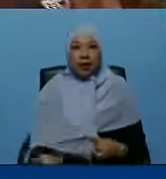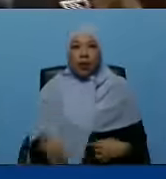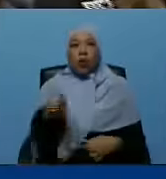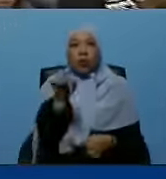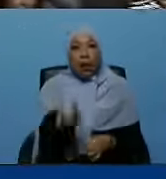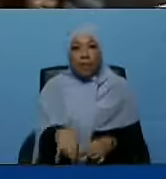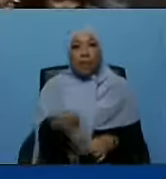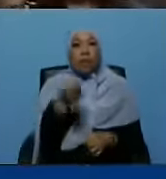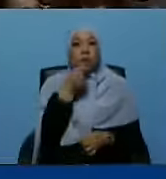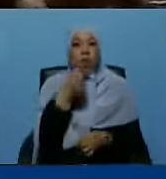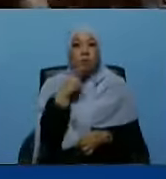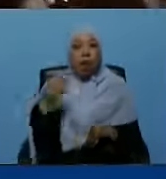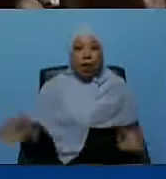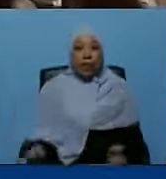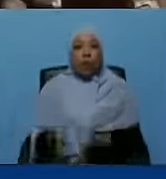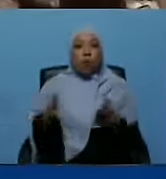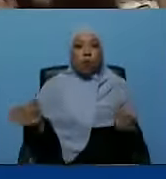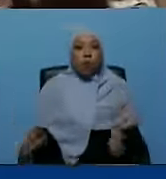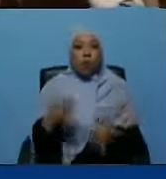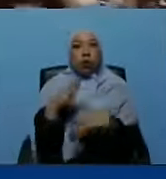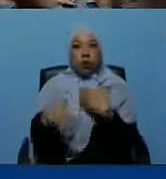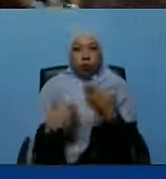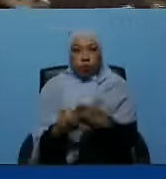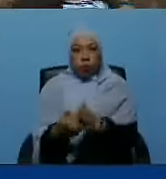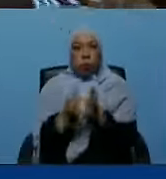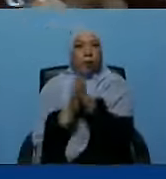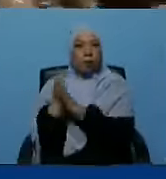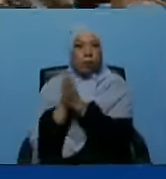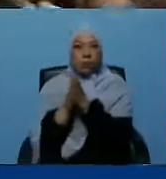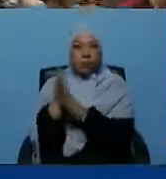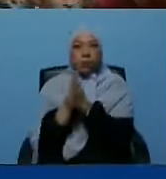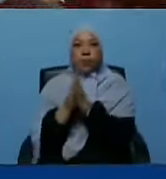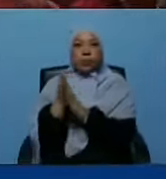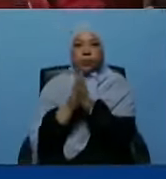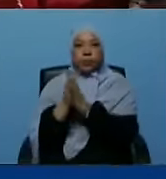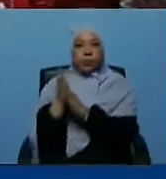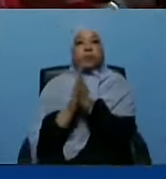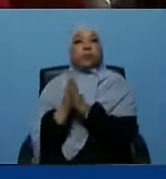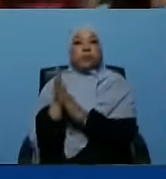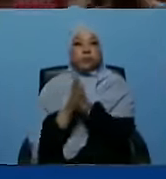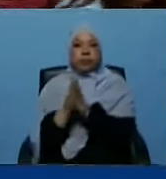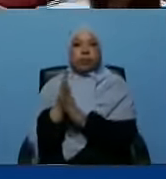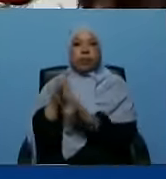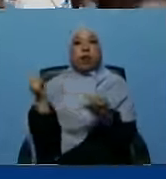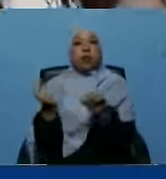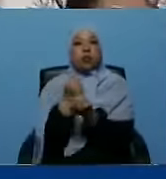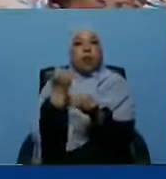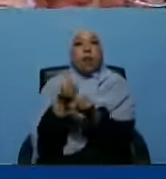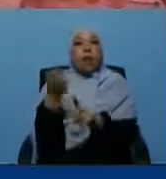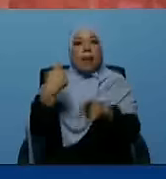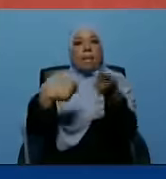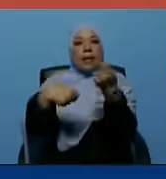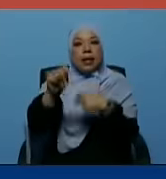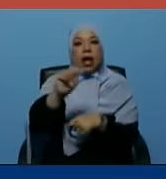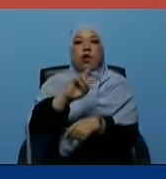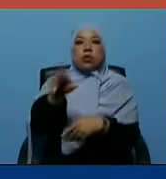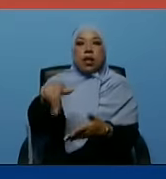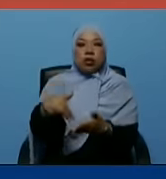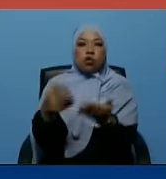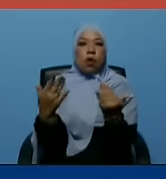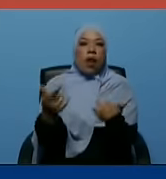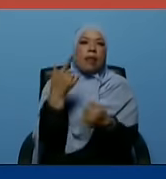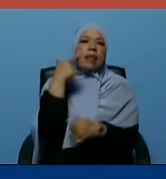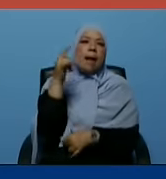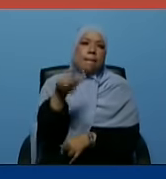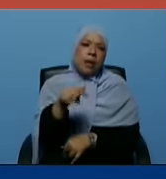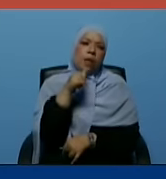además estimula que no solo los emprendedores y emprendedoras trabajen para el mercado nacional,